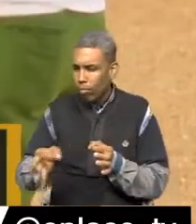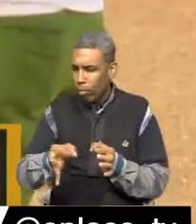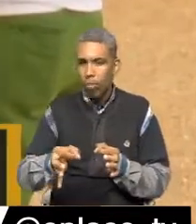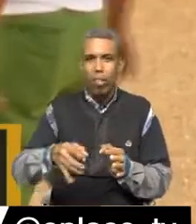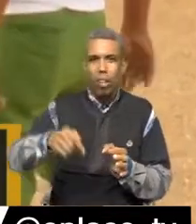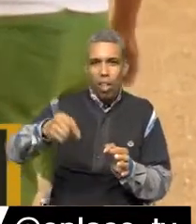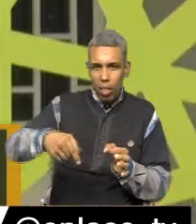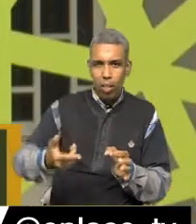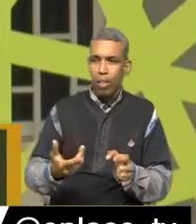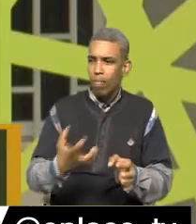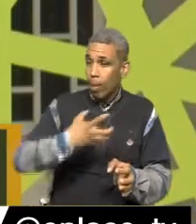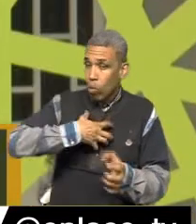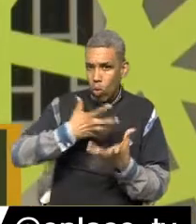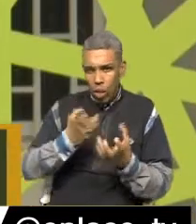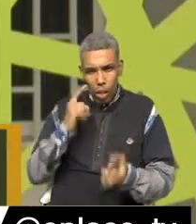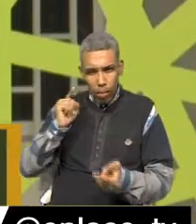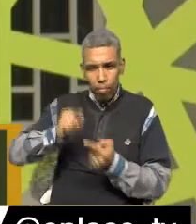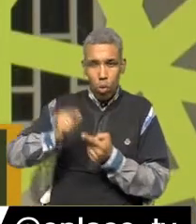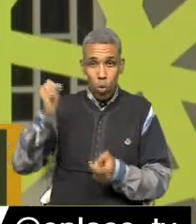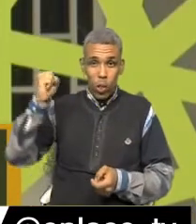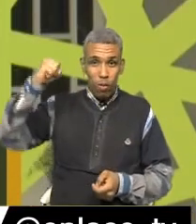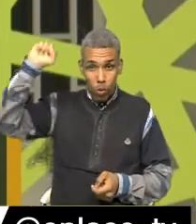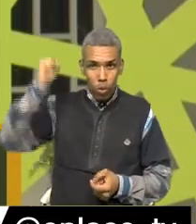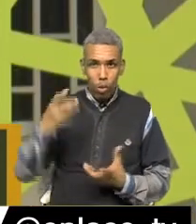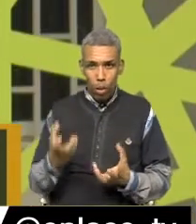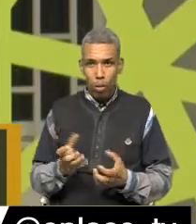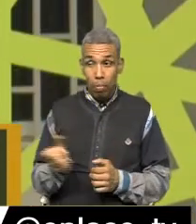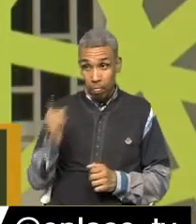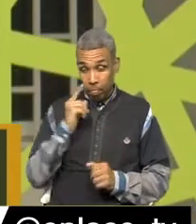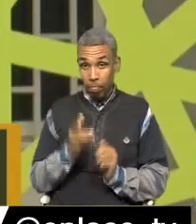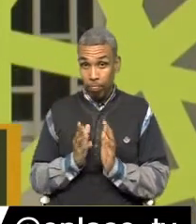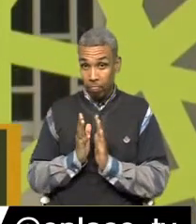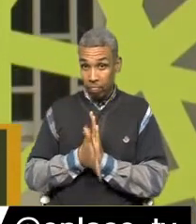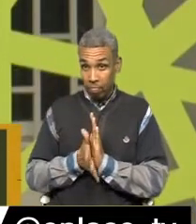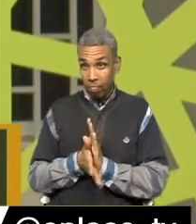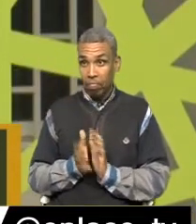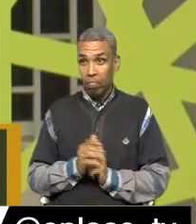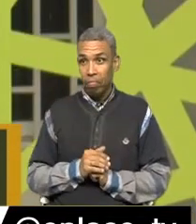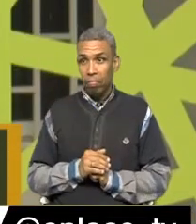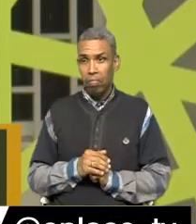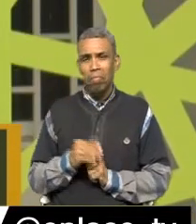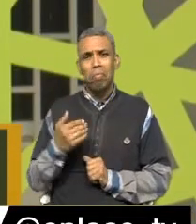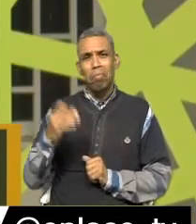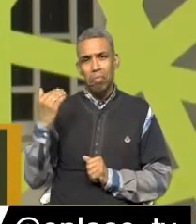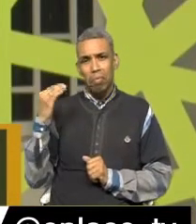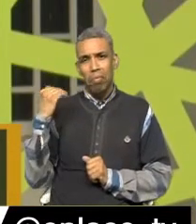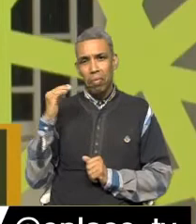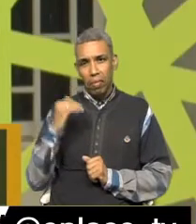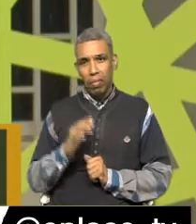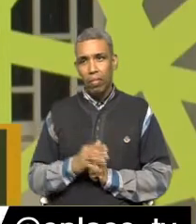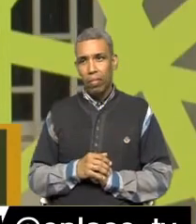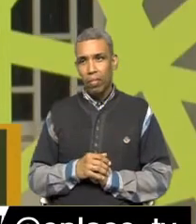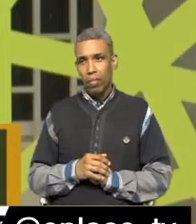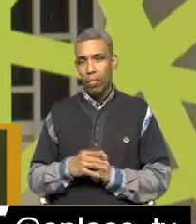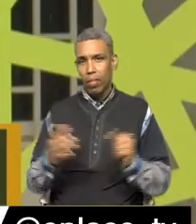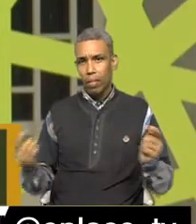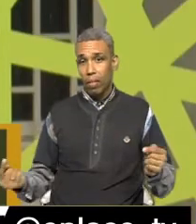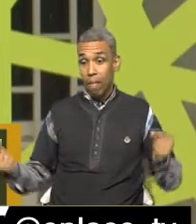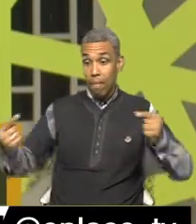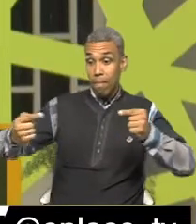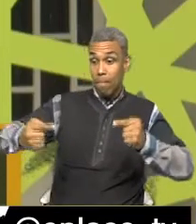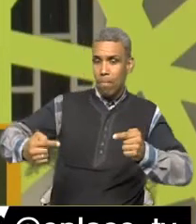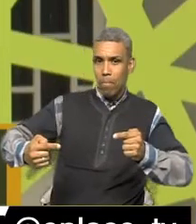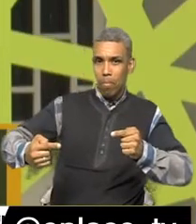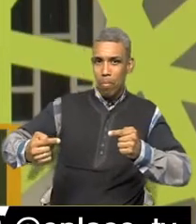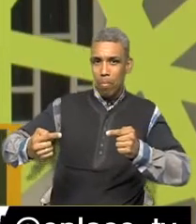Inderva. Tenemos una final desde el año pasado aplazada con el equipo Liceo San Carlos, esperamos que este sábado se realice